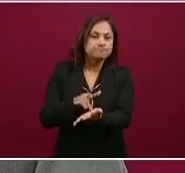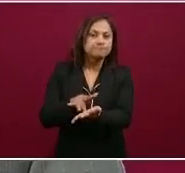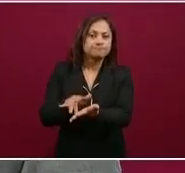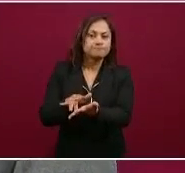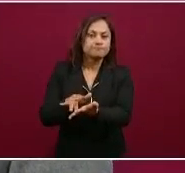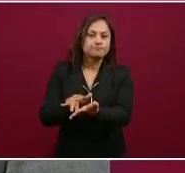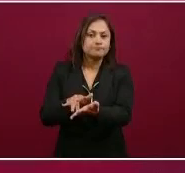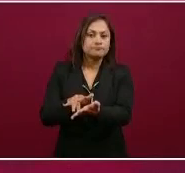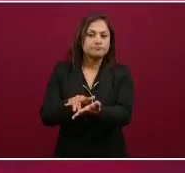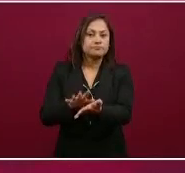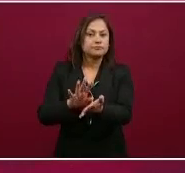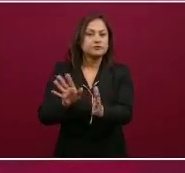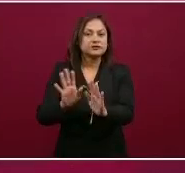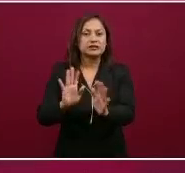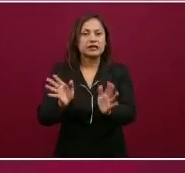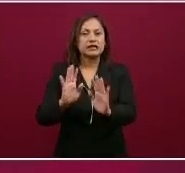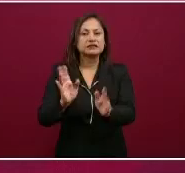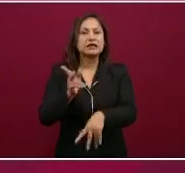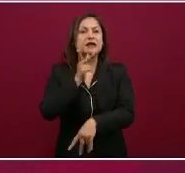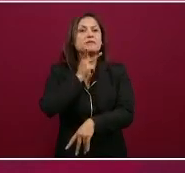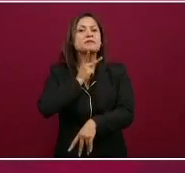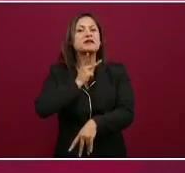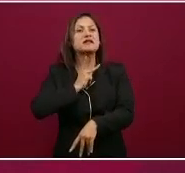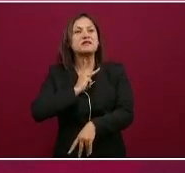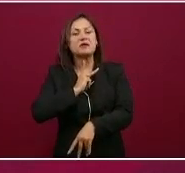vendiendo petróleo crudo,